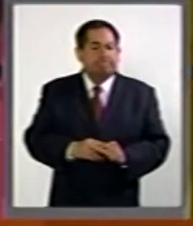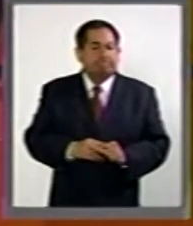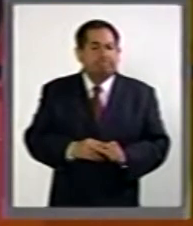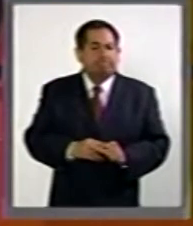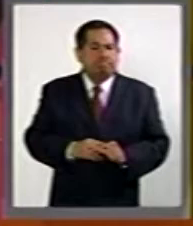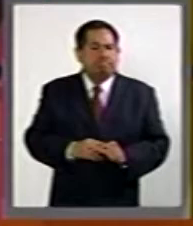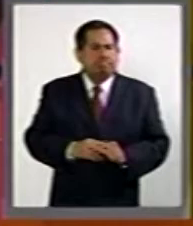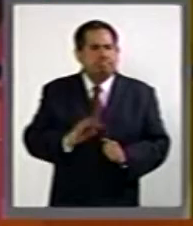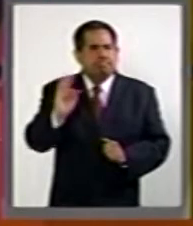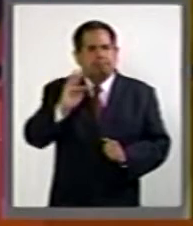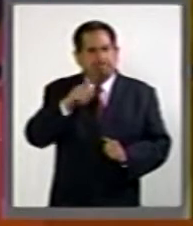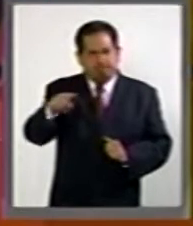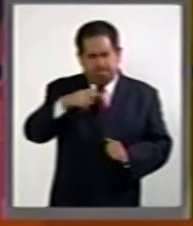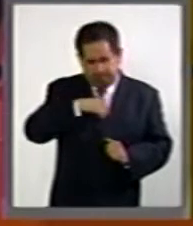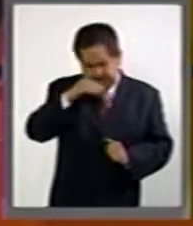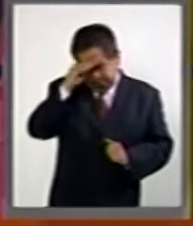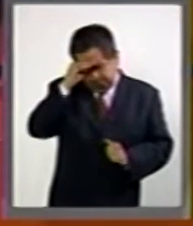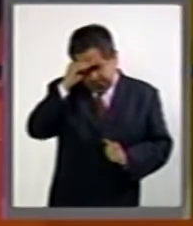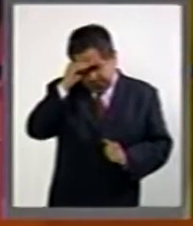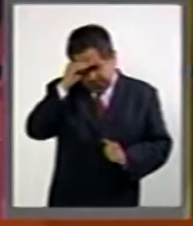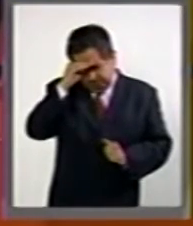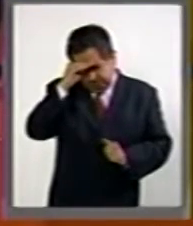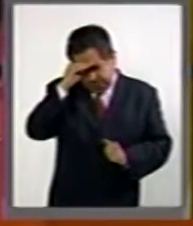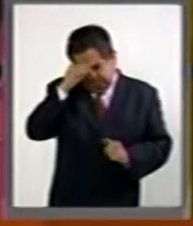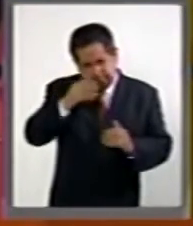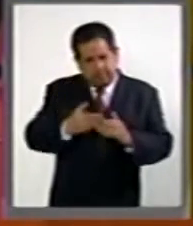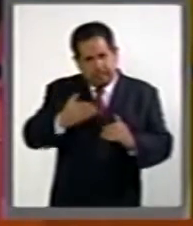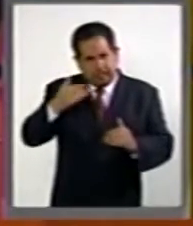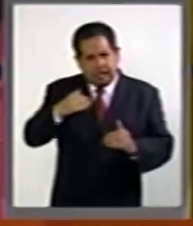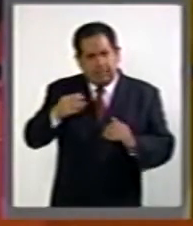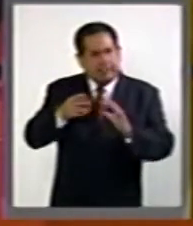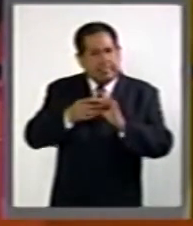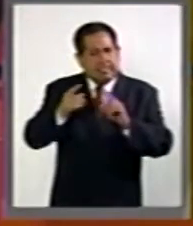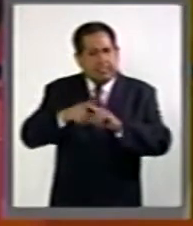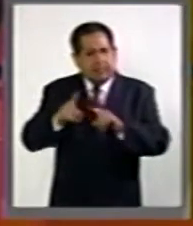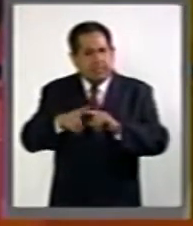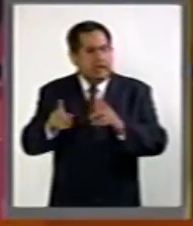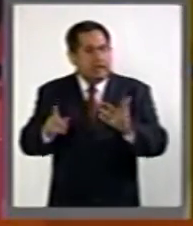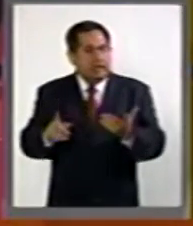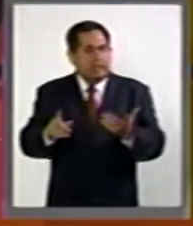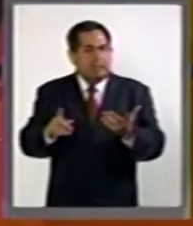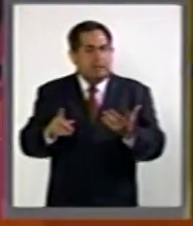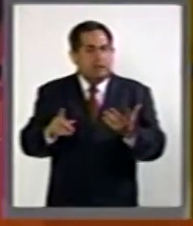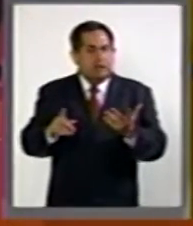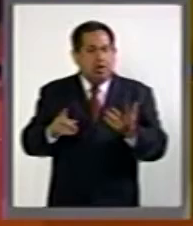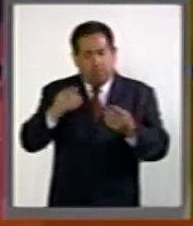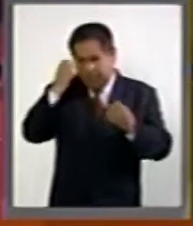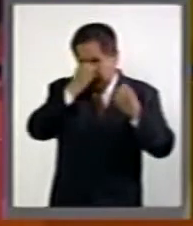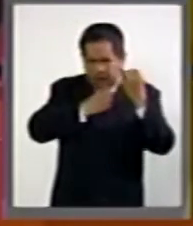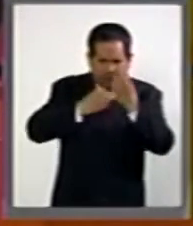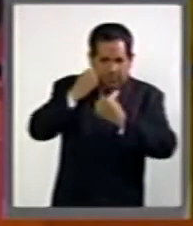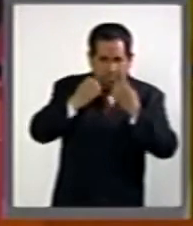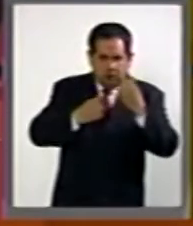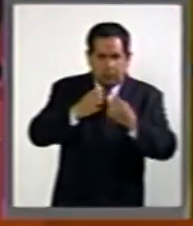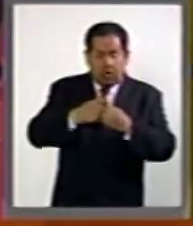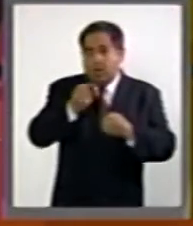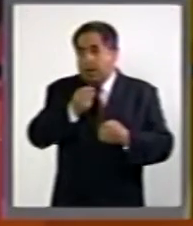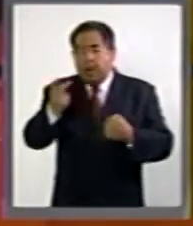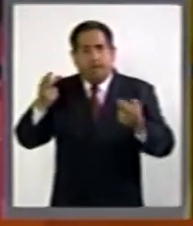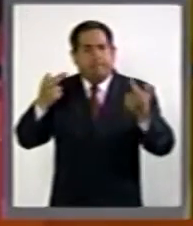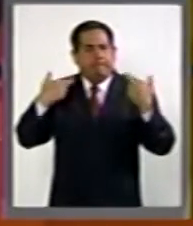si lo revisamos en las diferentes pruebas que se realizan a nivel de evaluación de los educandos